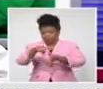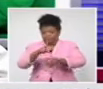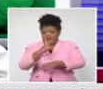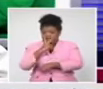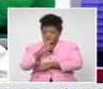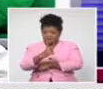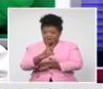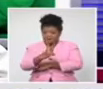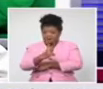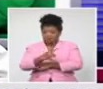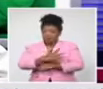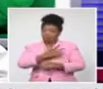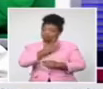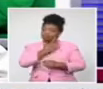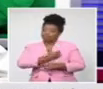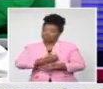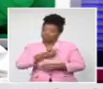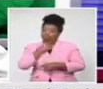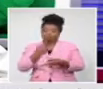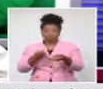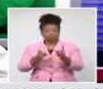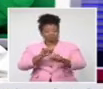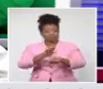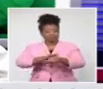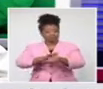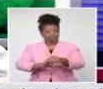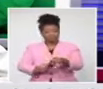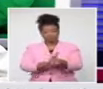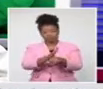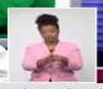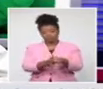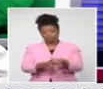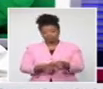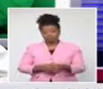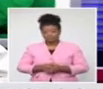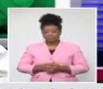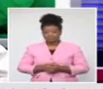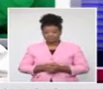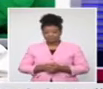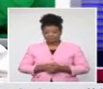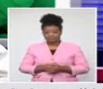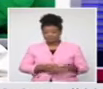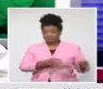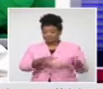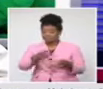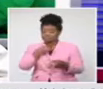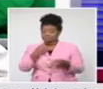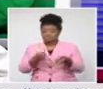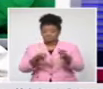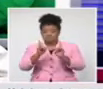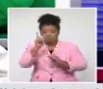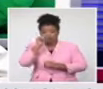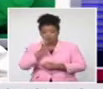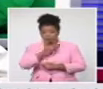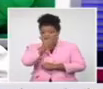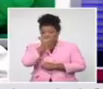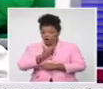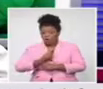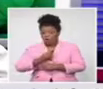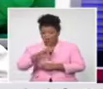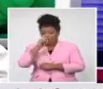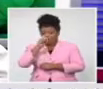fallece, producto de la enfermedad. Fallece también un hombre joven, 60 años de